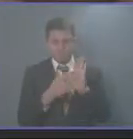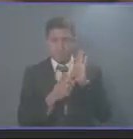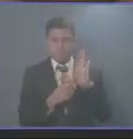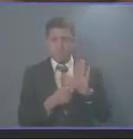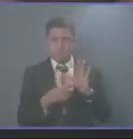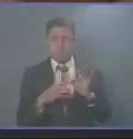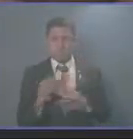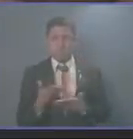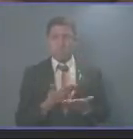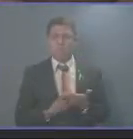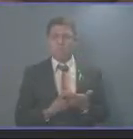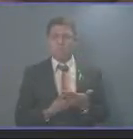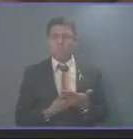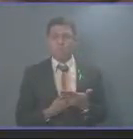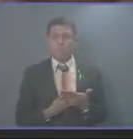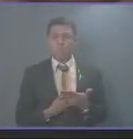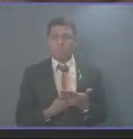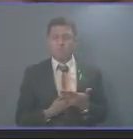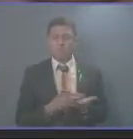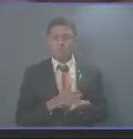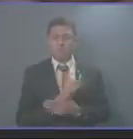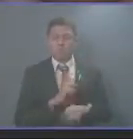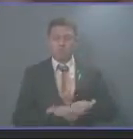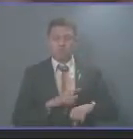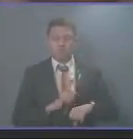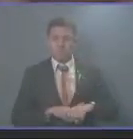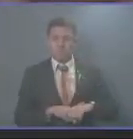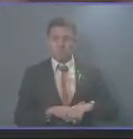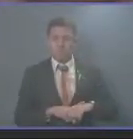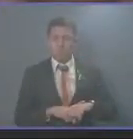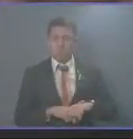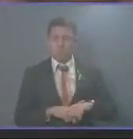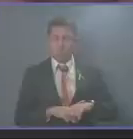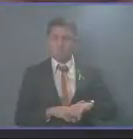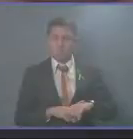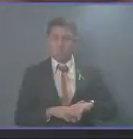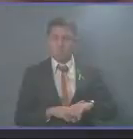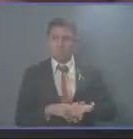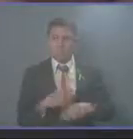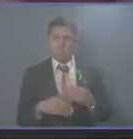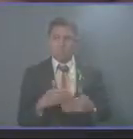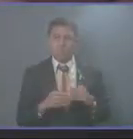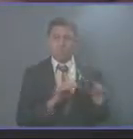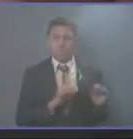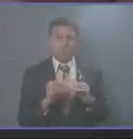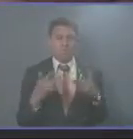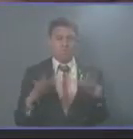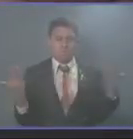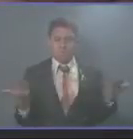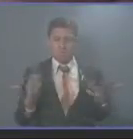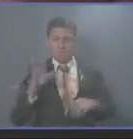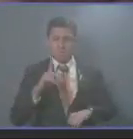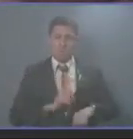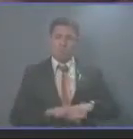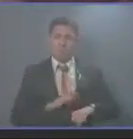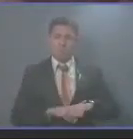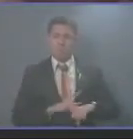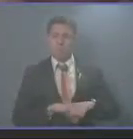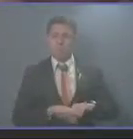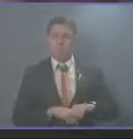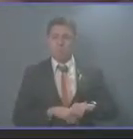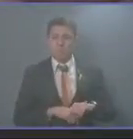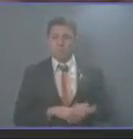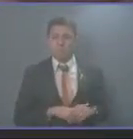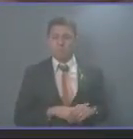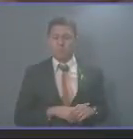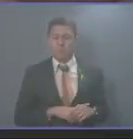ayuda internacional recibida durante los terremotos del año 2001, pues fue en ese momento cuando